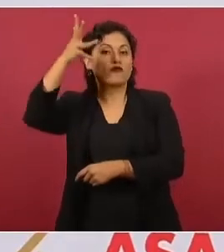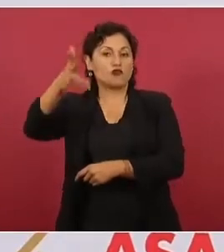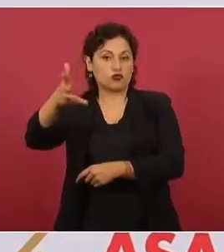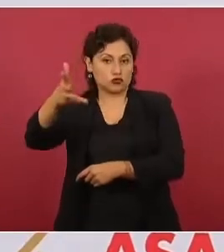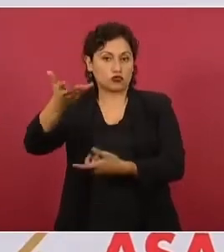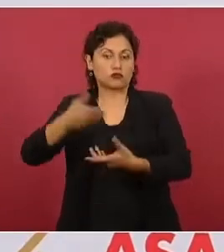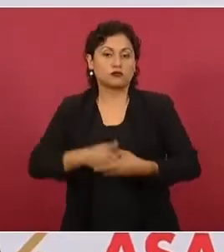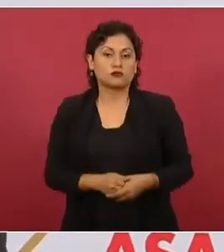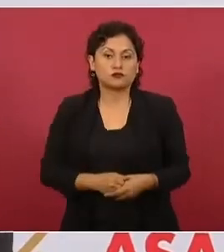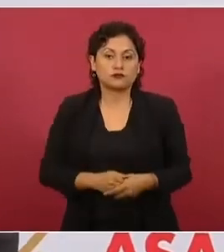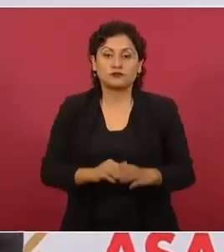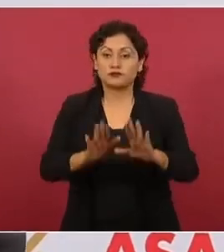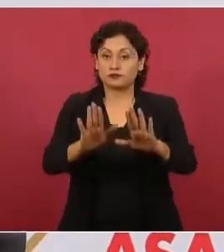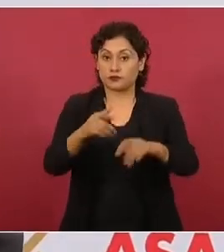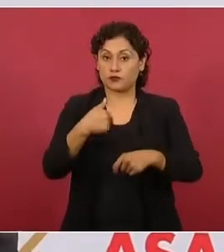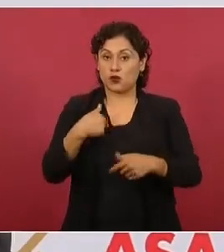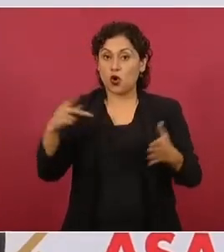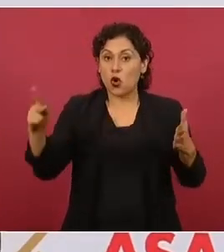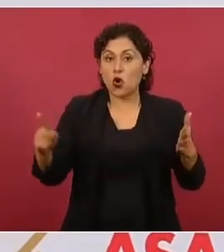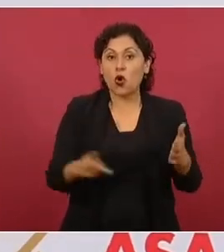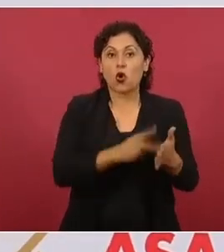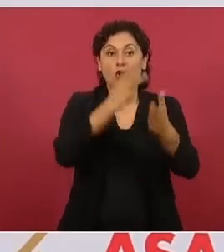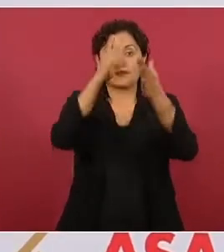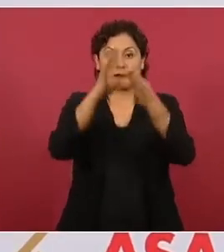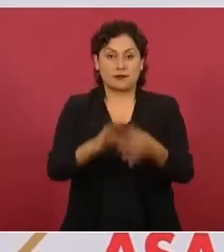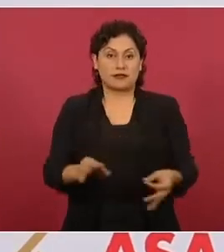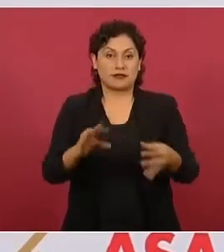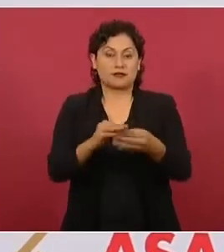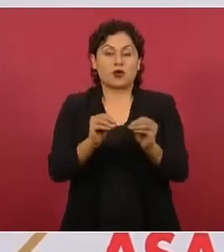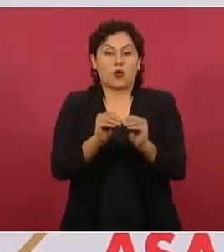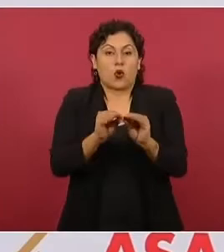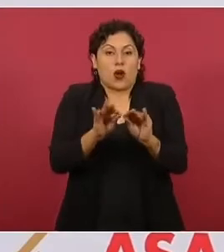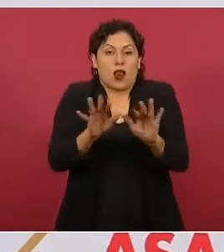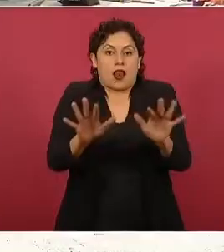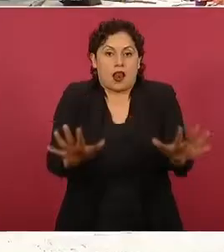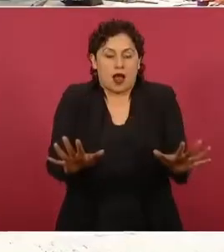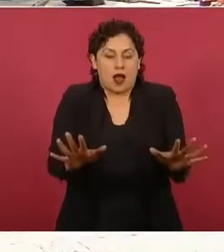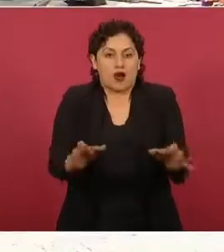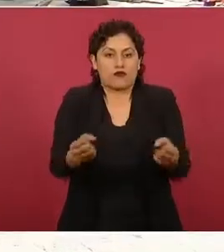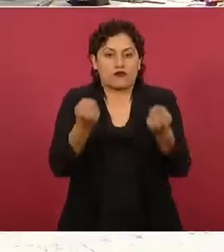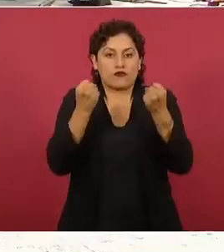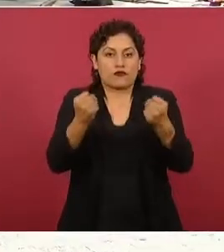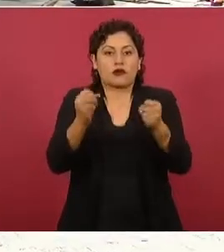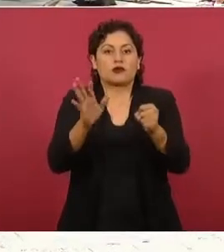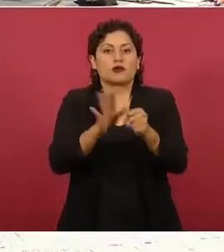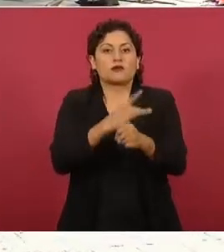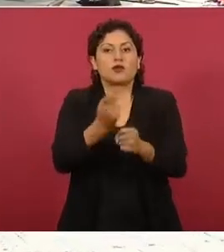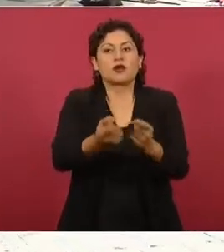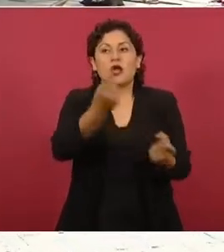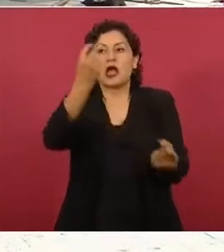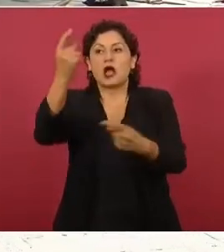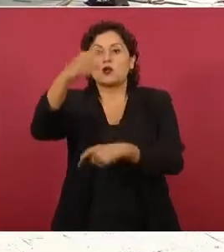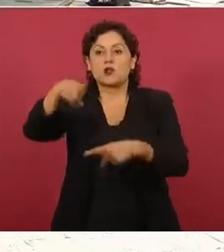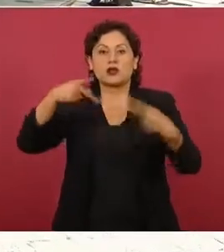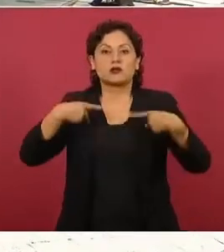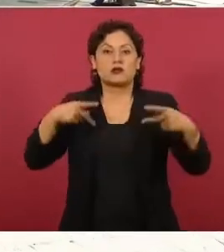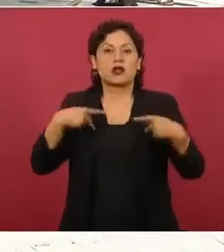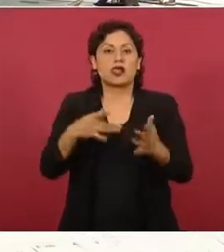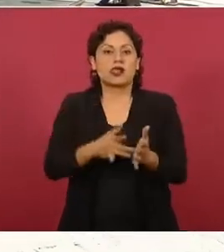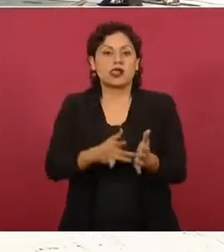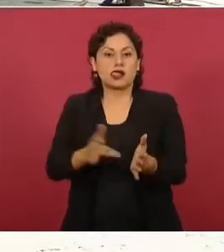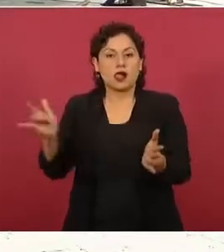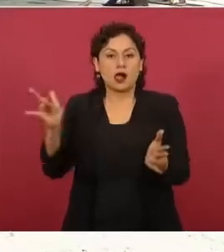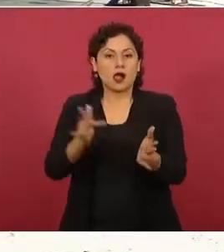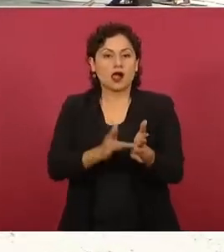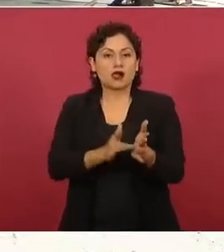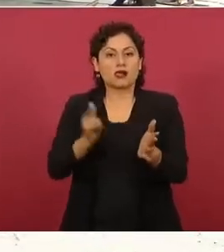escuche claro, porque nunca faltan ni se cansan quienes se ven tentados a sustraer estos fondos para fines distintos